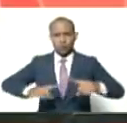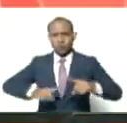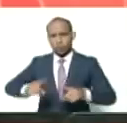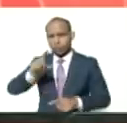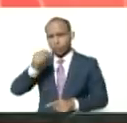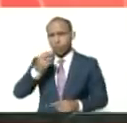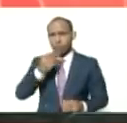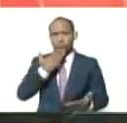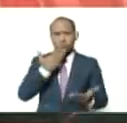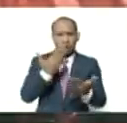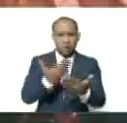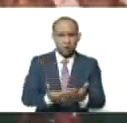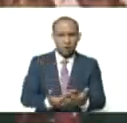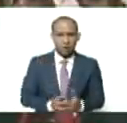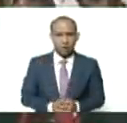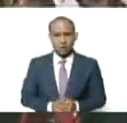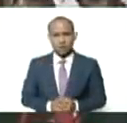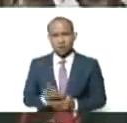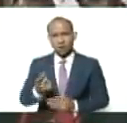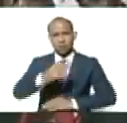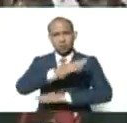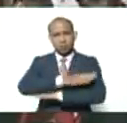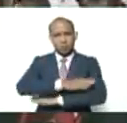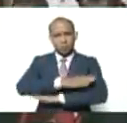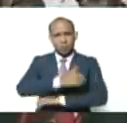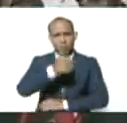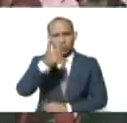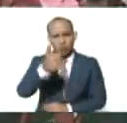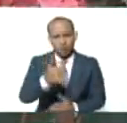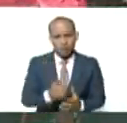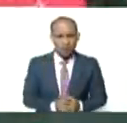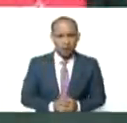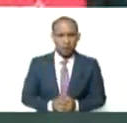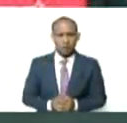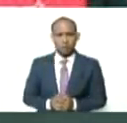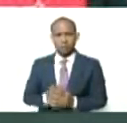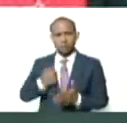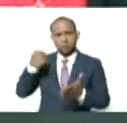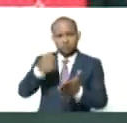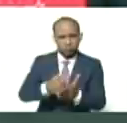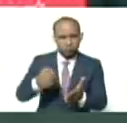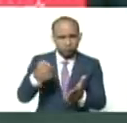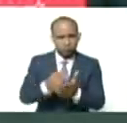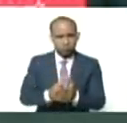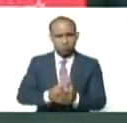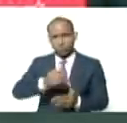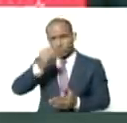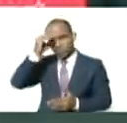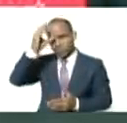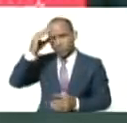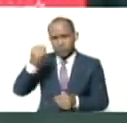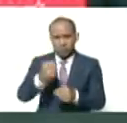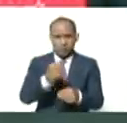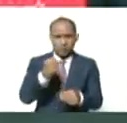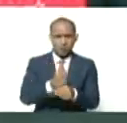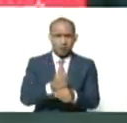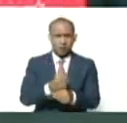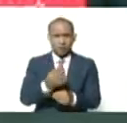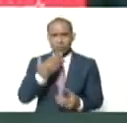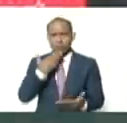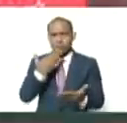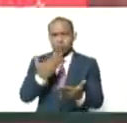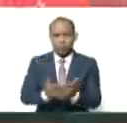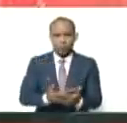las gracias por su disciplina, por su perseverancia, por su capacidad de trabajo. Les doy las